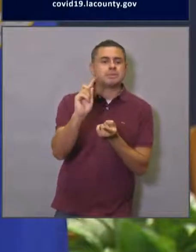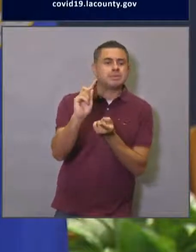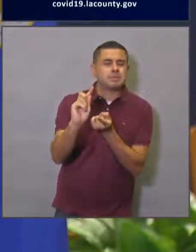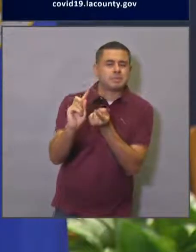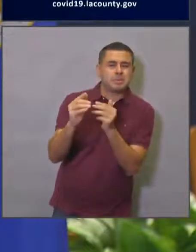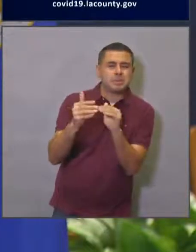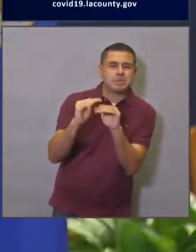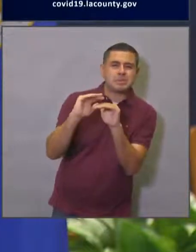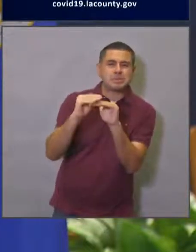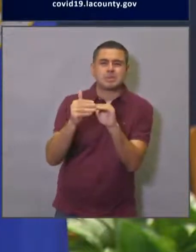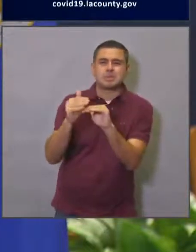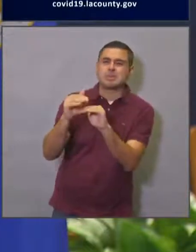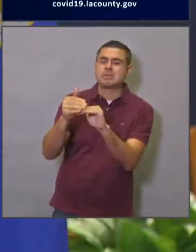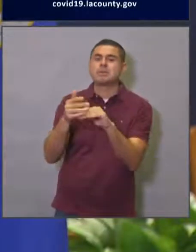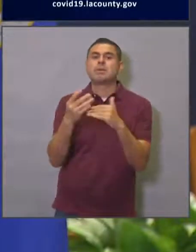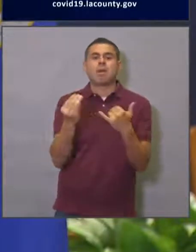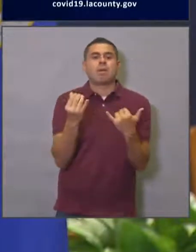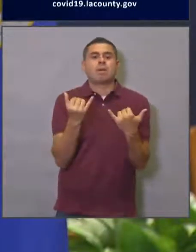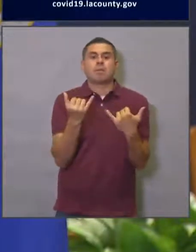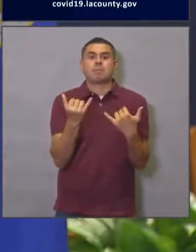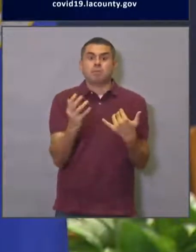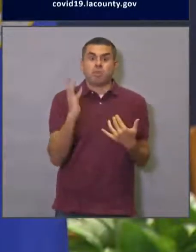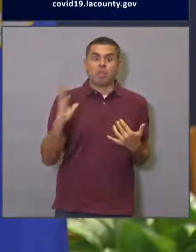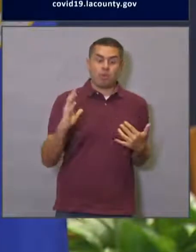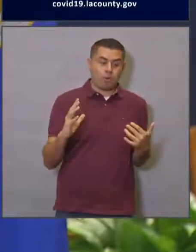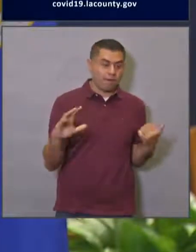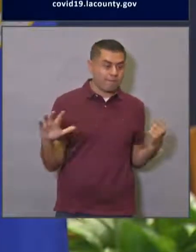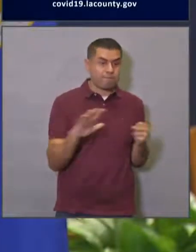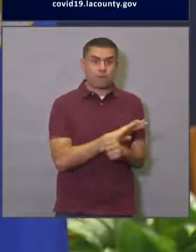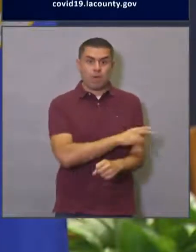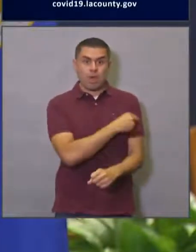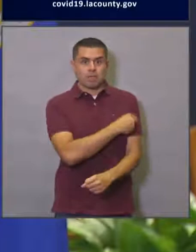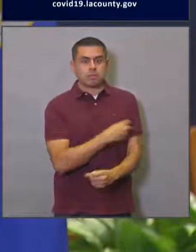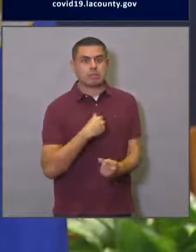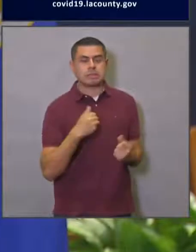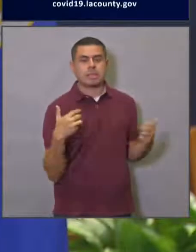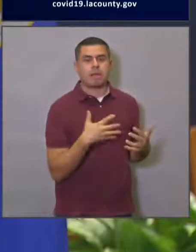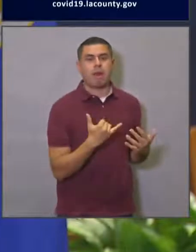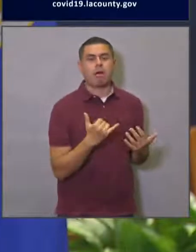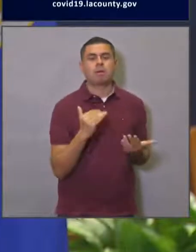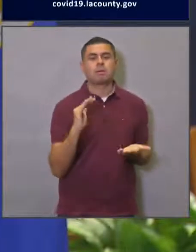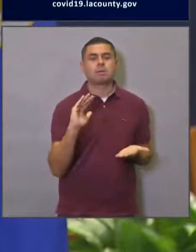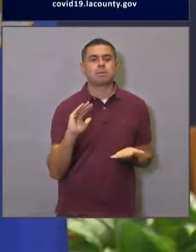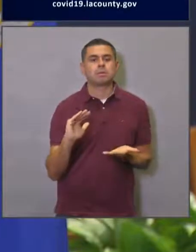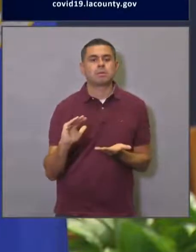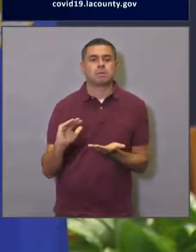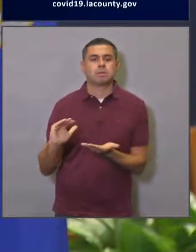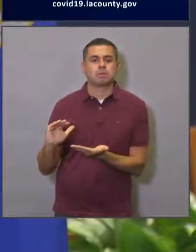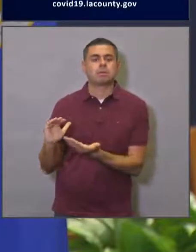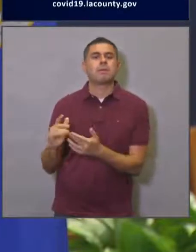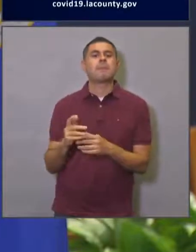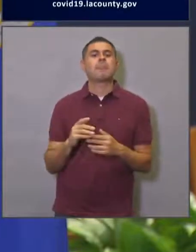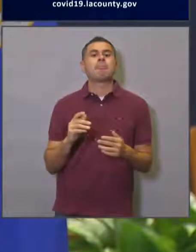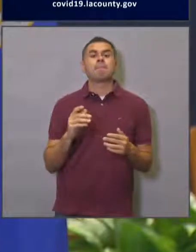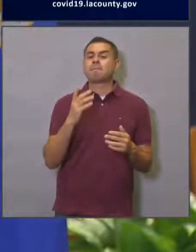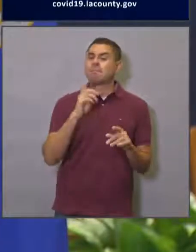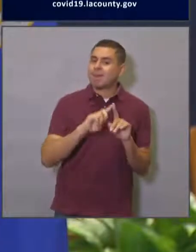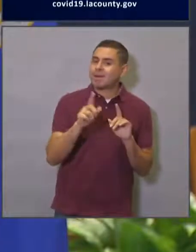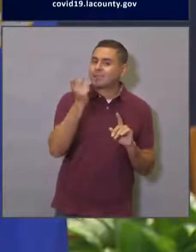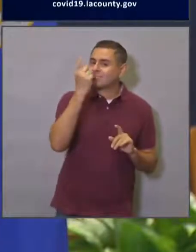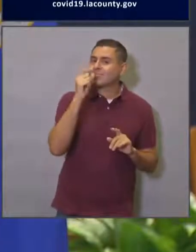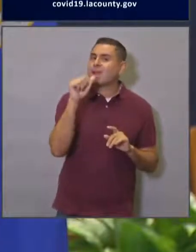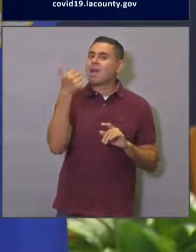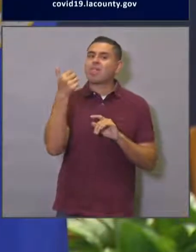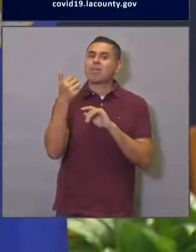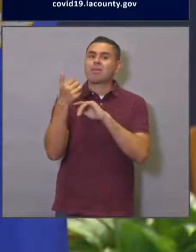tenga los hospitales llenos de cantidades de personas y fallecimientos, como hemos visto en otras comunidades